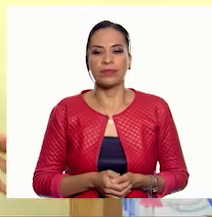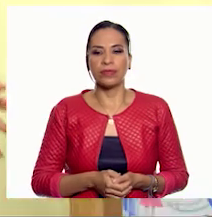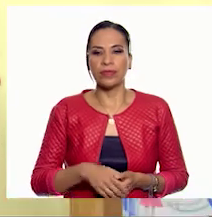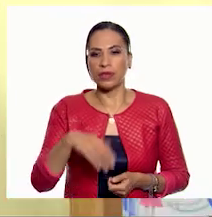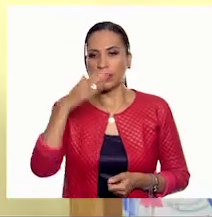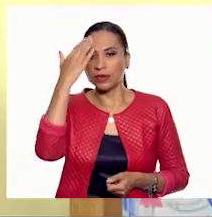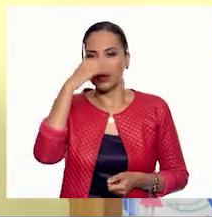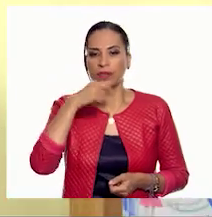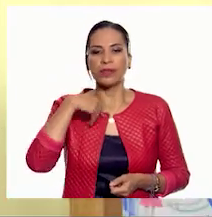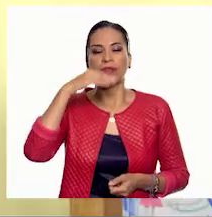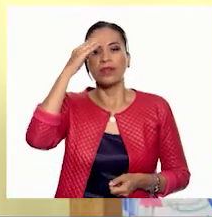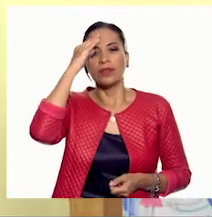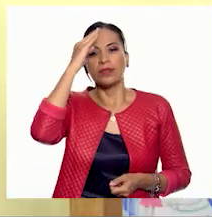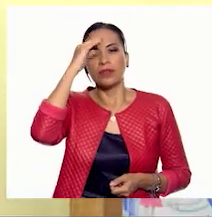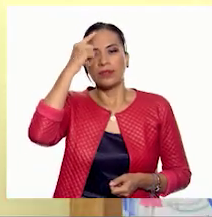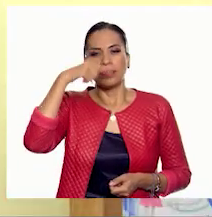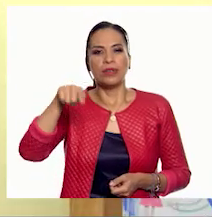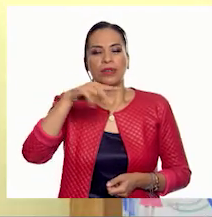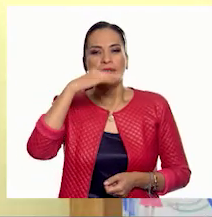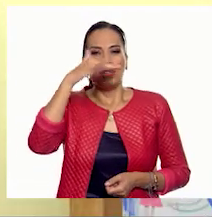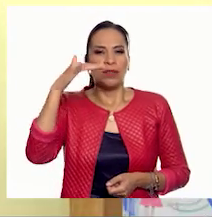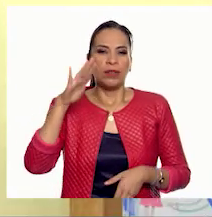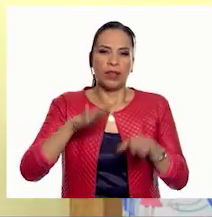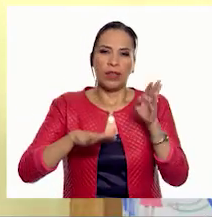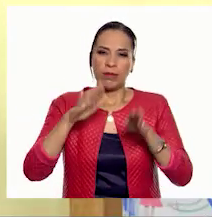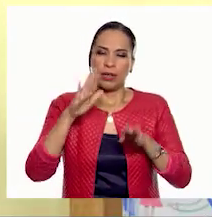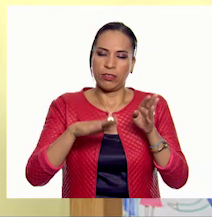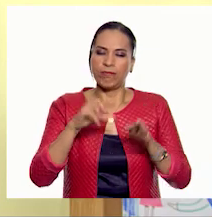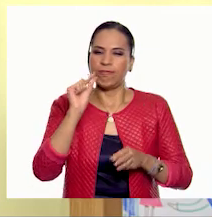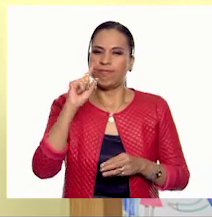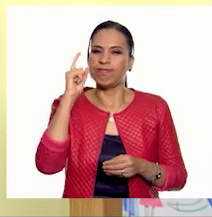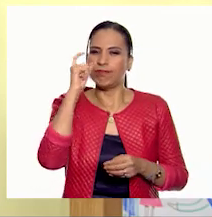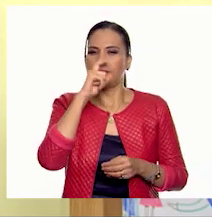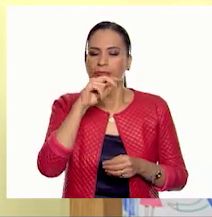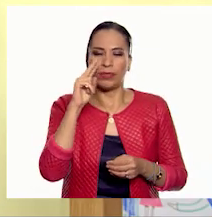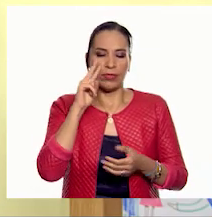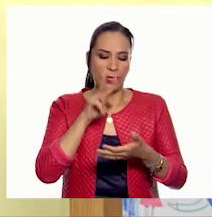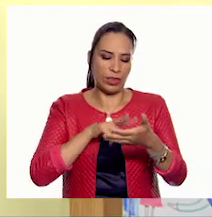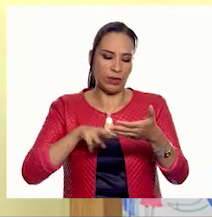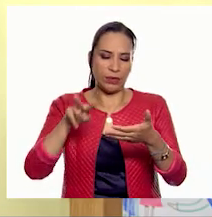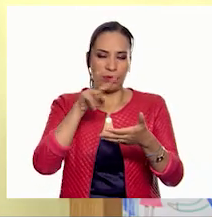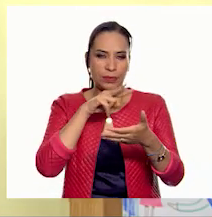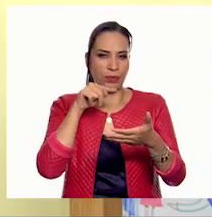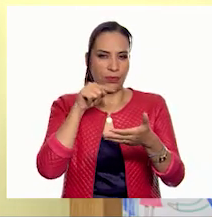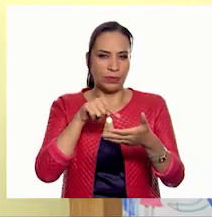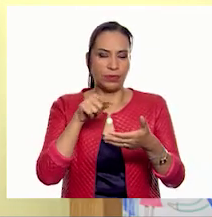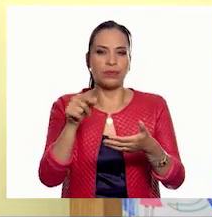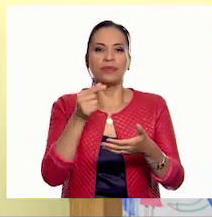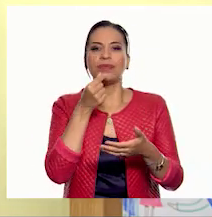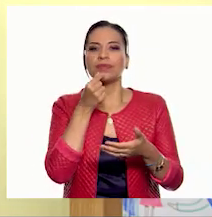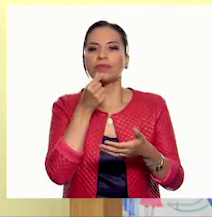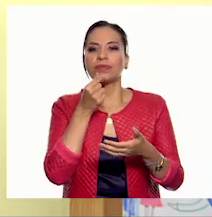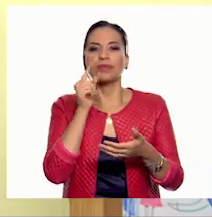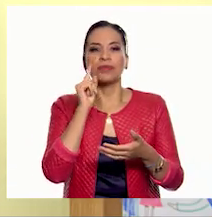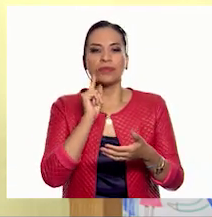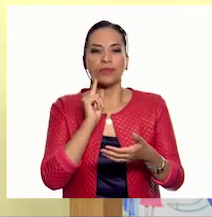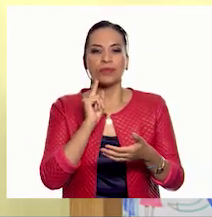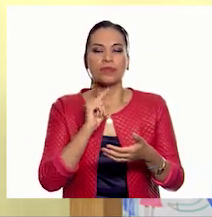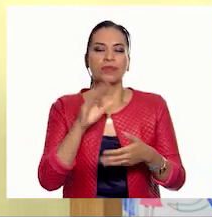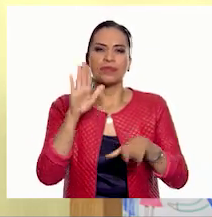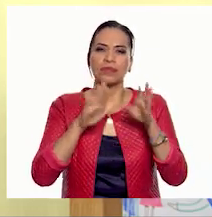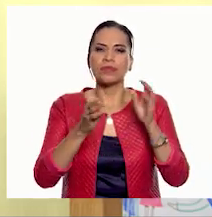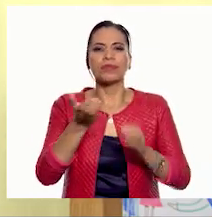¿Sabes, Ramón? Pienso que para los adultos a veces nos es un poco difícil mirar desde la perspectiva de las niñas y los niños.